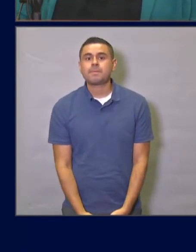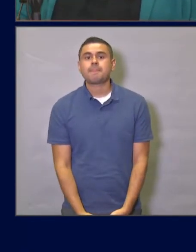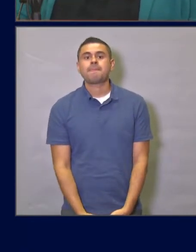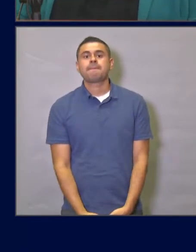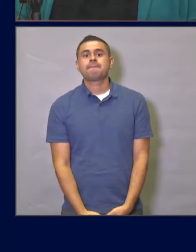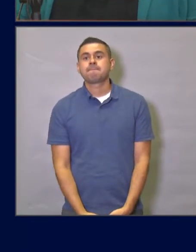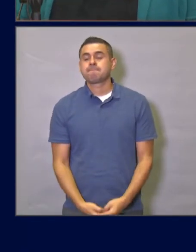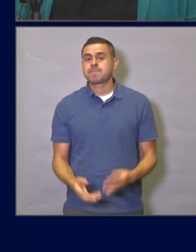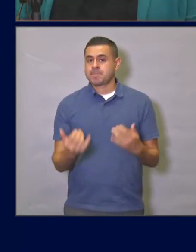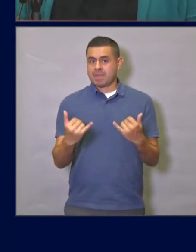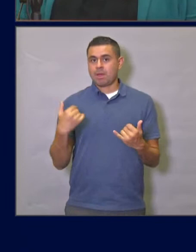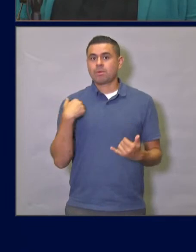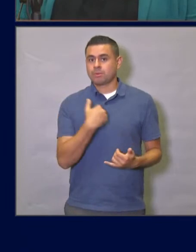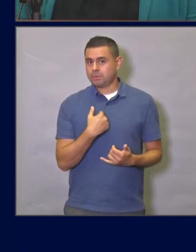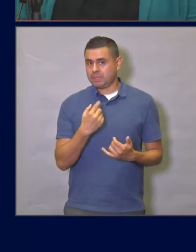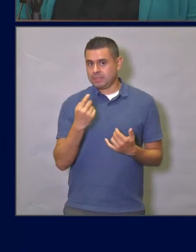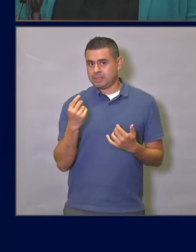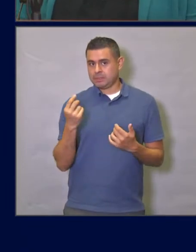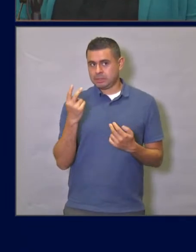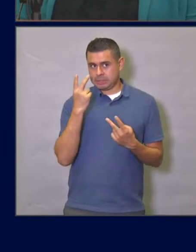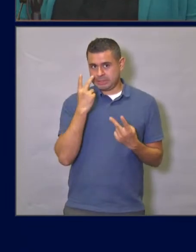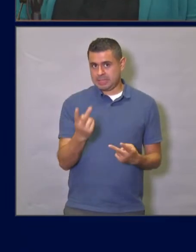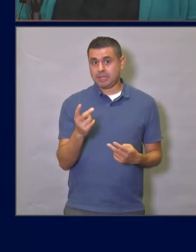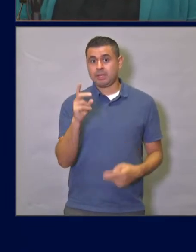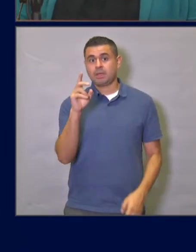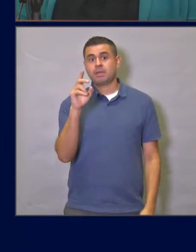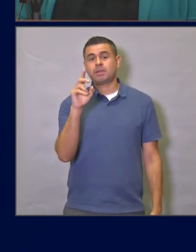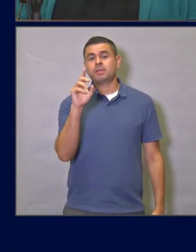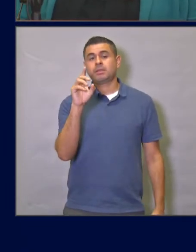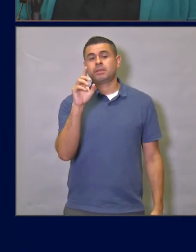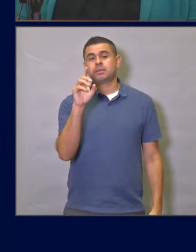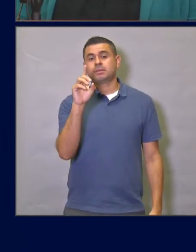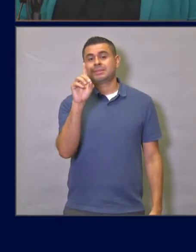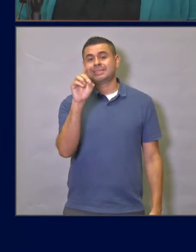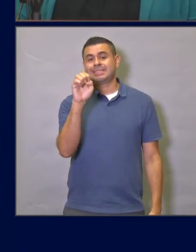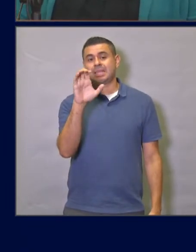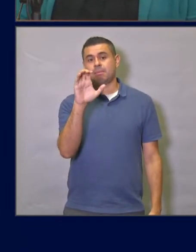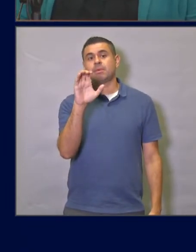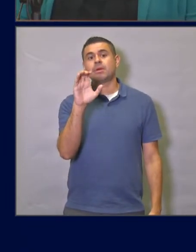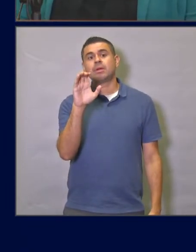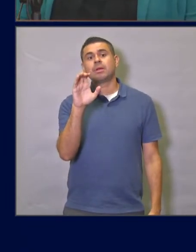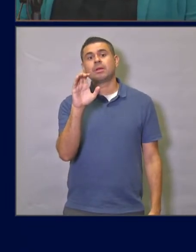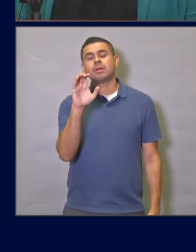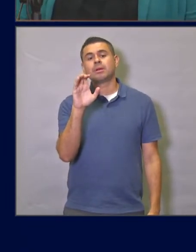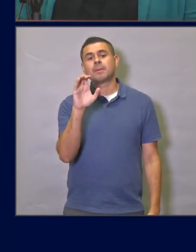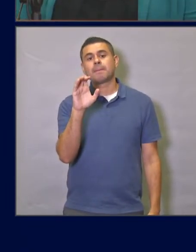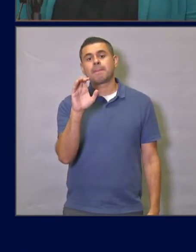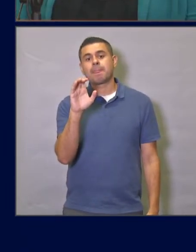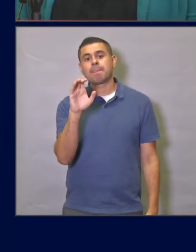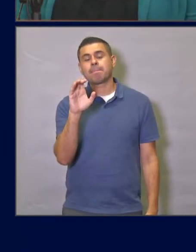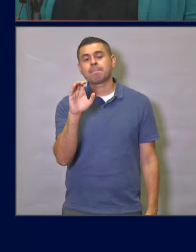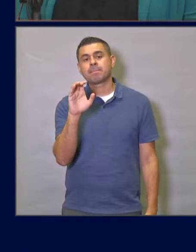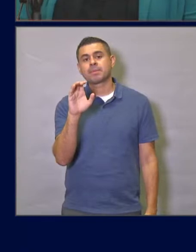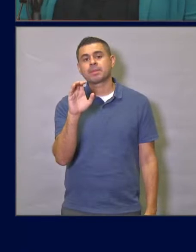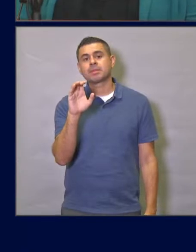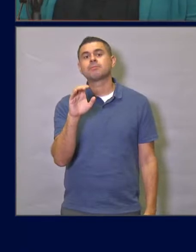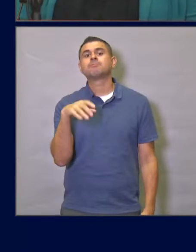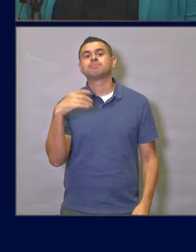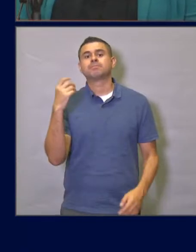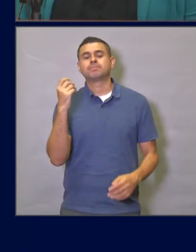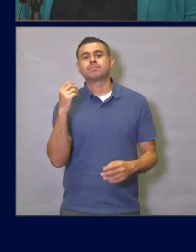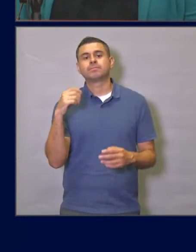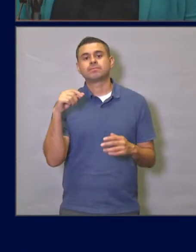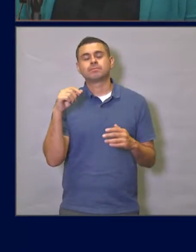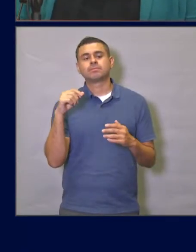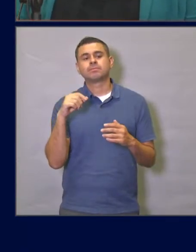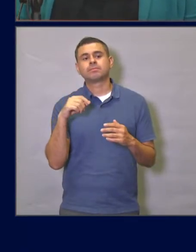Ahora observamos que para el 12 de septiembre, las hospitalizaciones entre los residentes latinos y